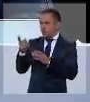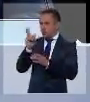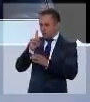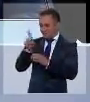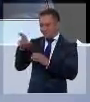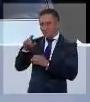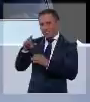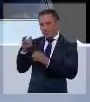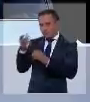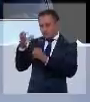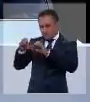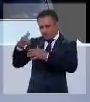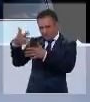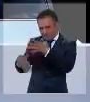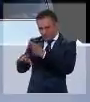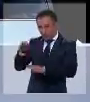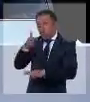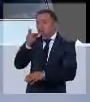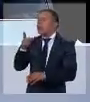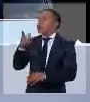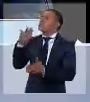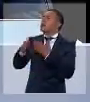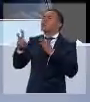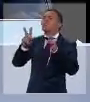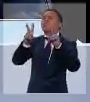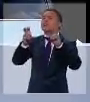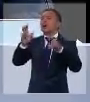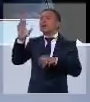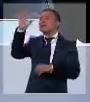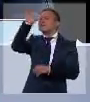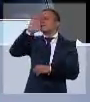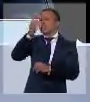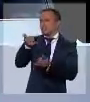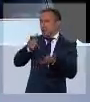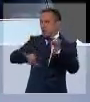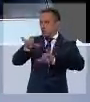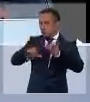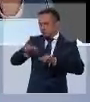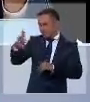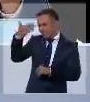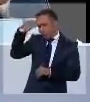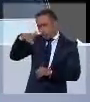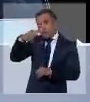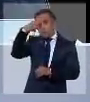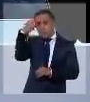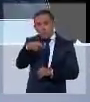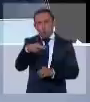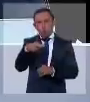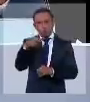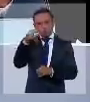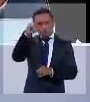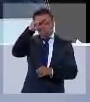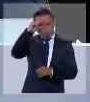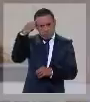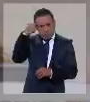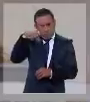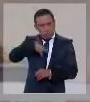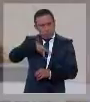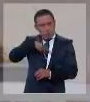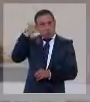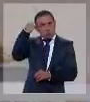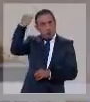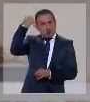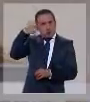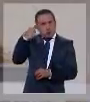científico? Desde el preescolar, usted sabe que México no registra muchas patentes, tenemos pocas universidades de vanguardia, la UNAM está